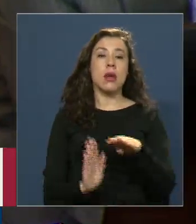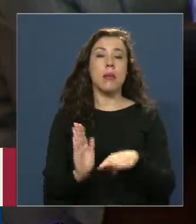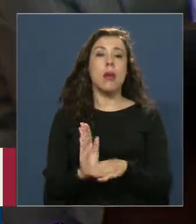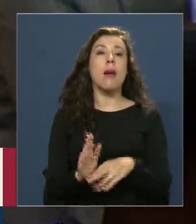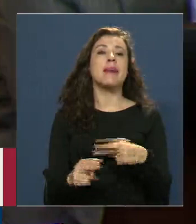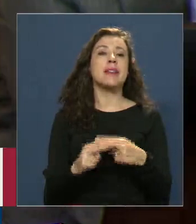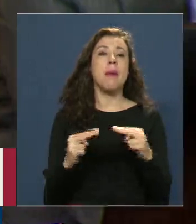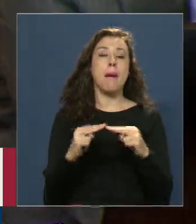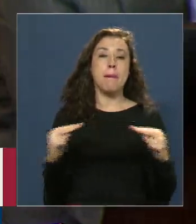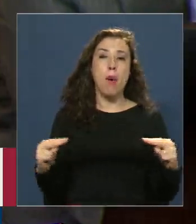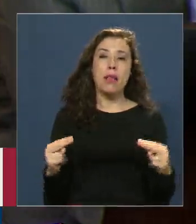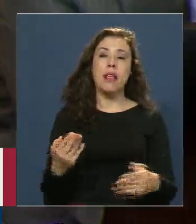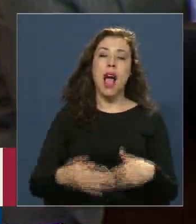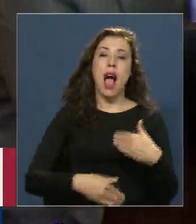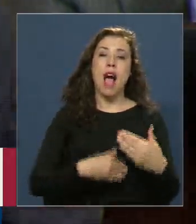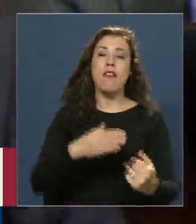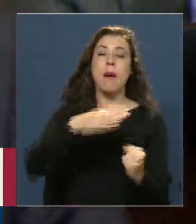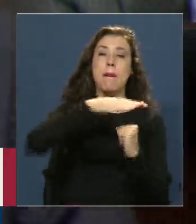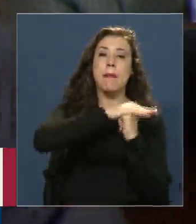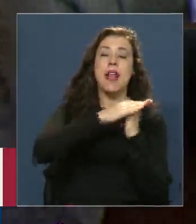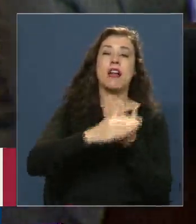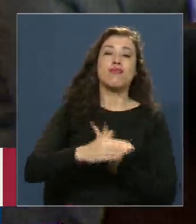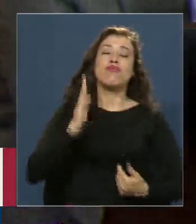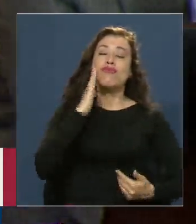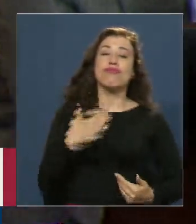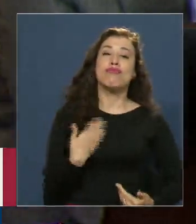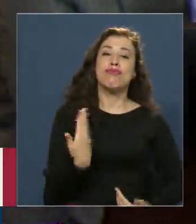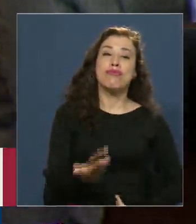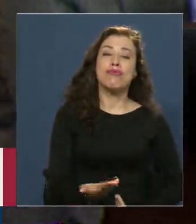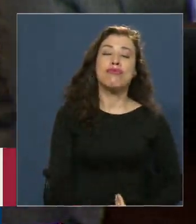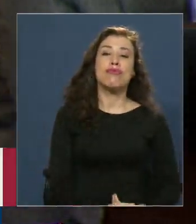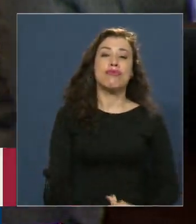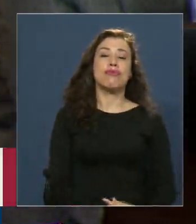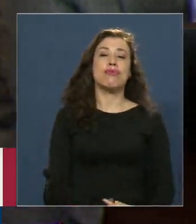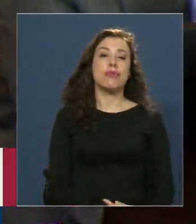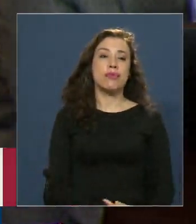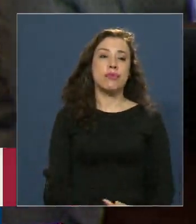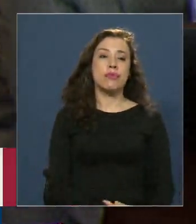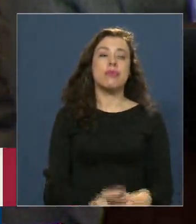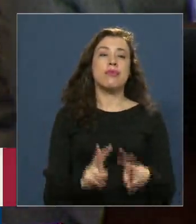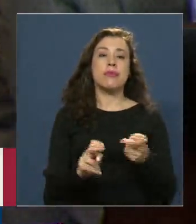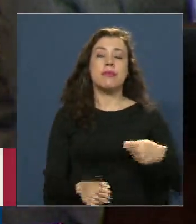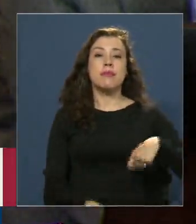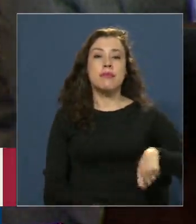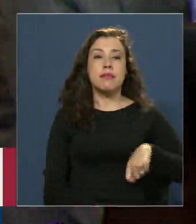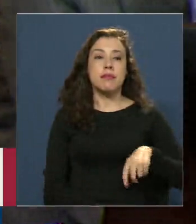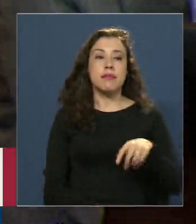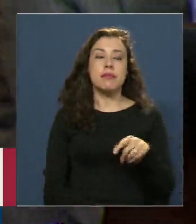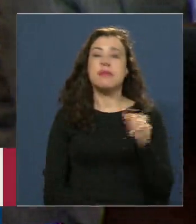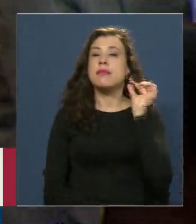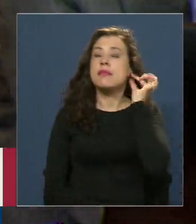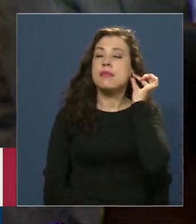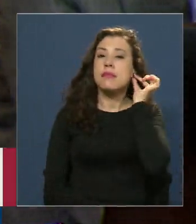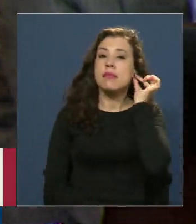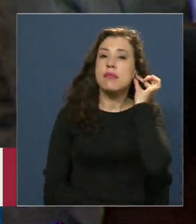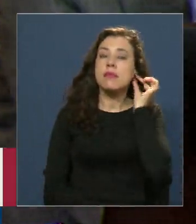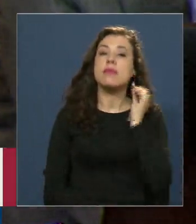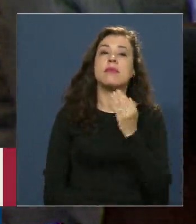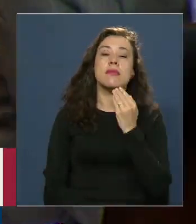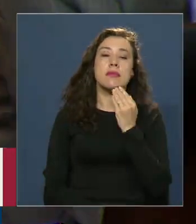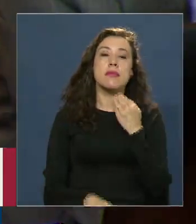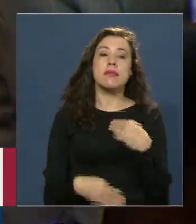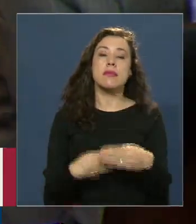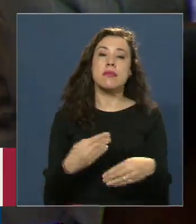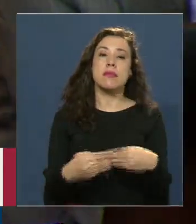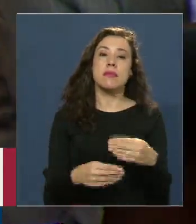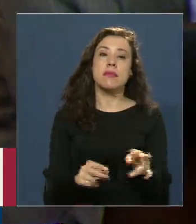Puente, avanzamos en el pilar solidario, en los temas de las pensiones para mujeres, los avances que hemos